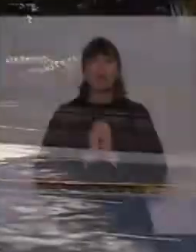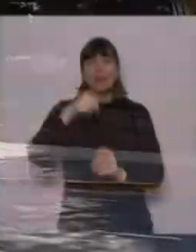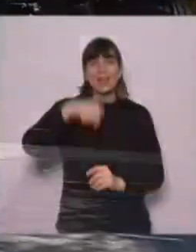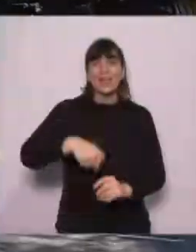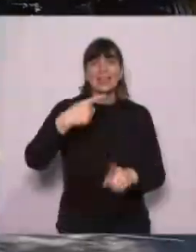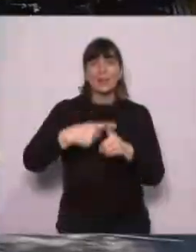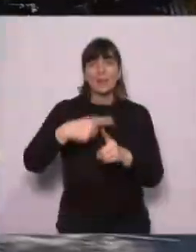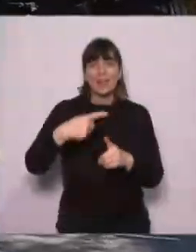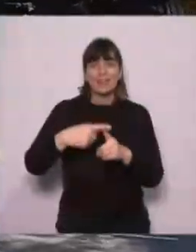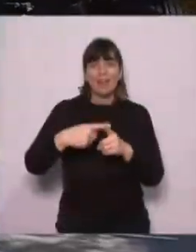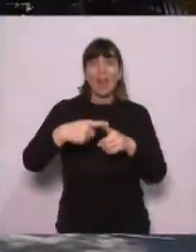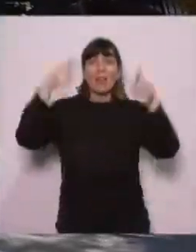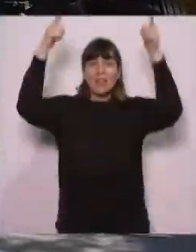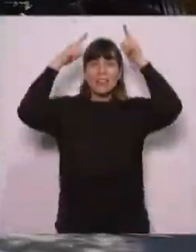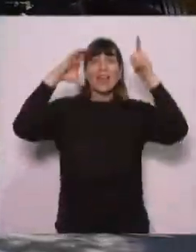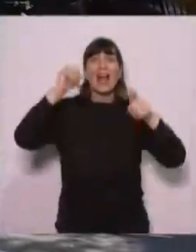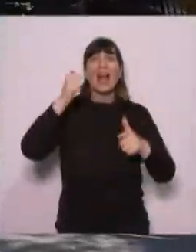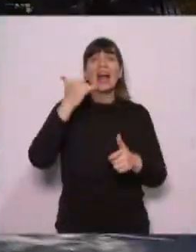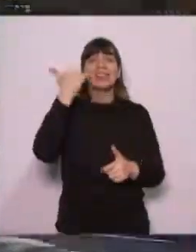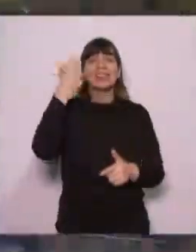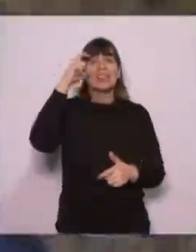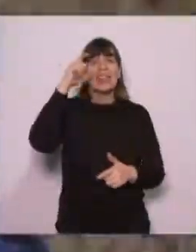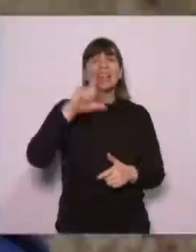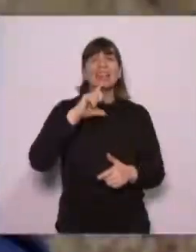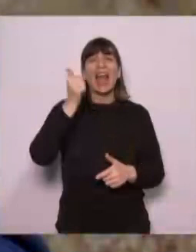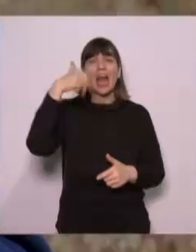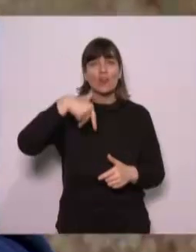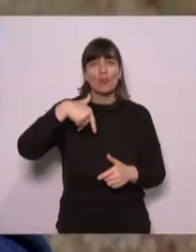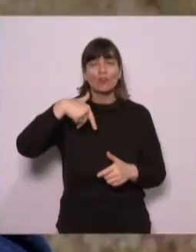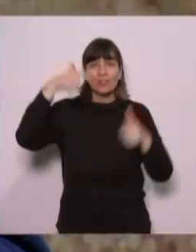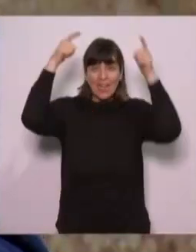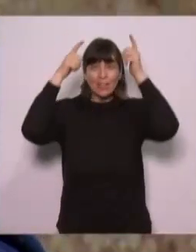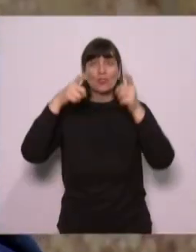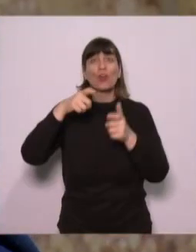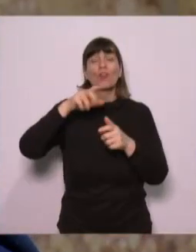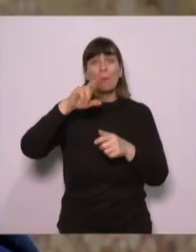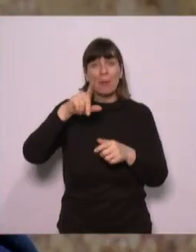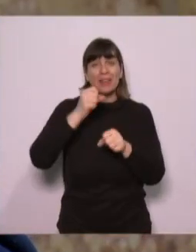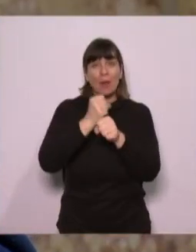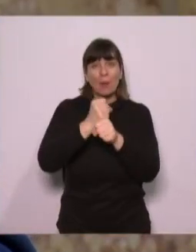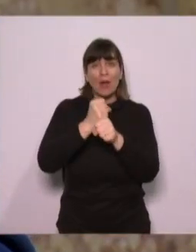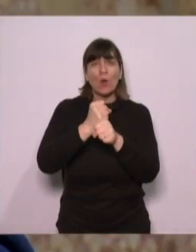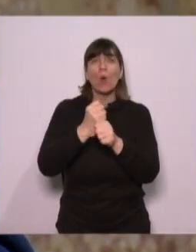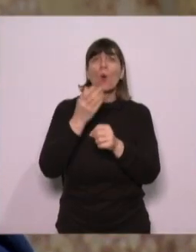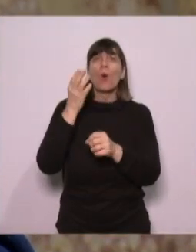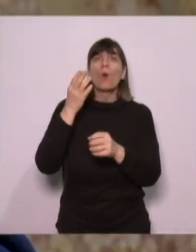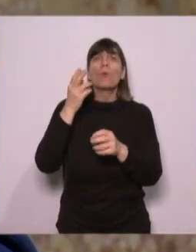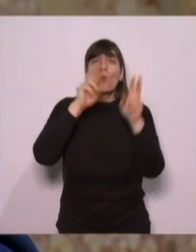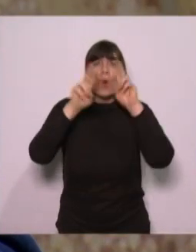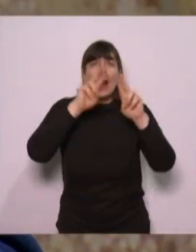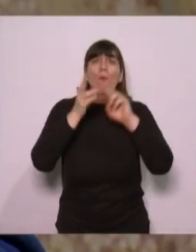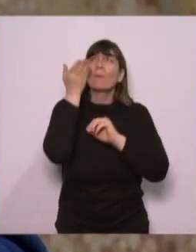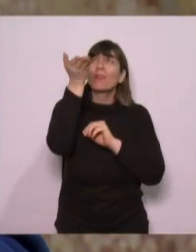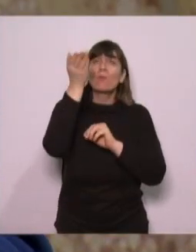En esta fiesta de San Cayetano, todos buscamos por medio de él la bendición de Dios, para que por